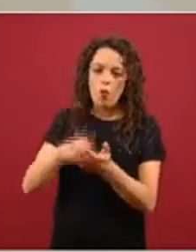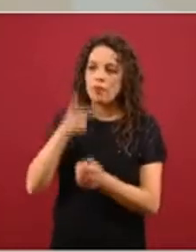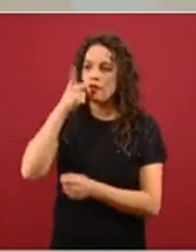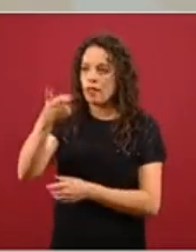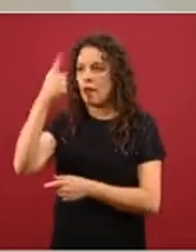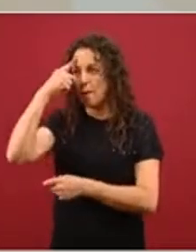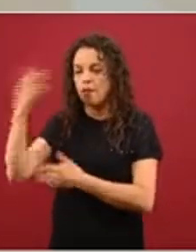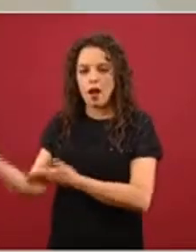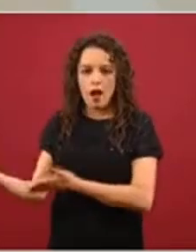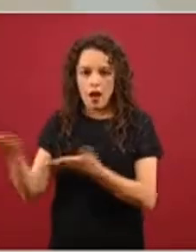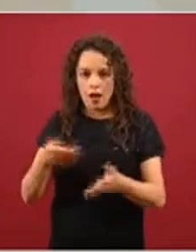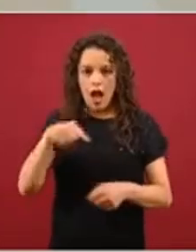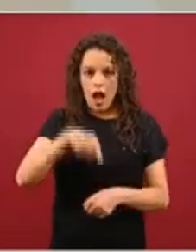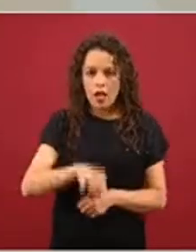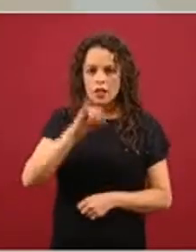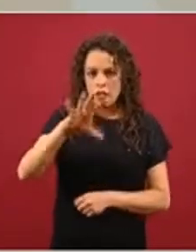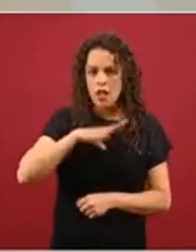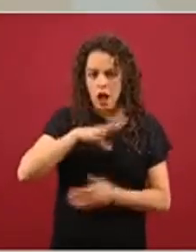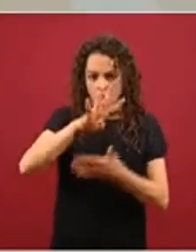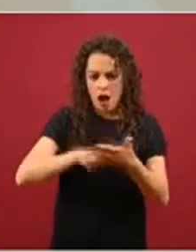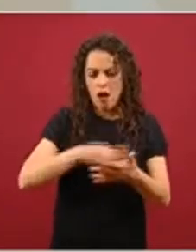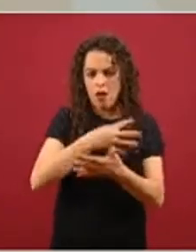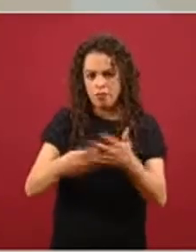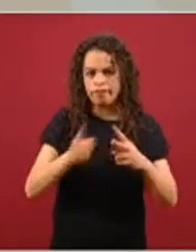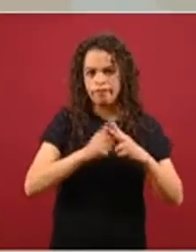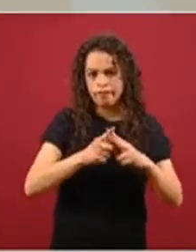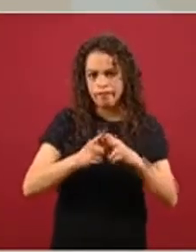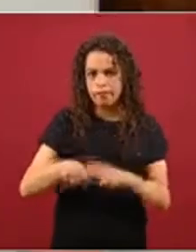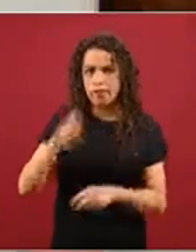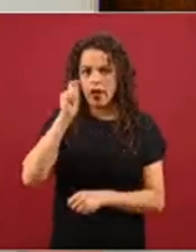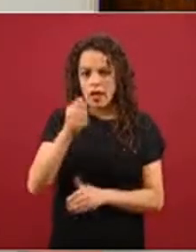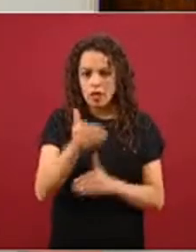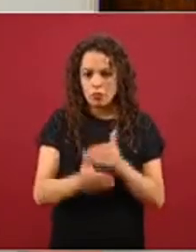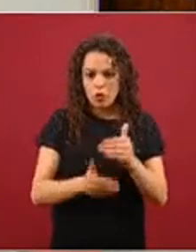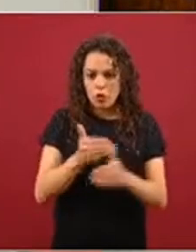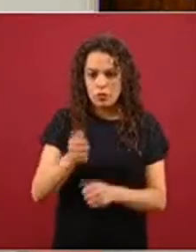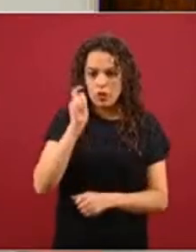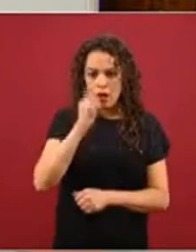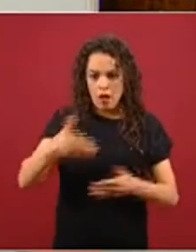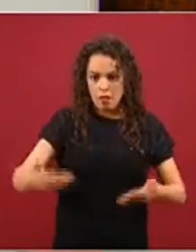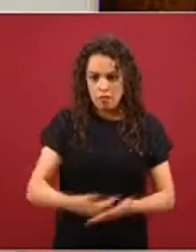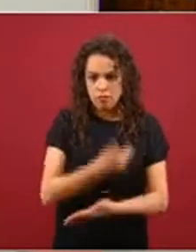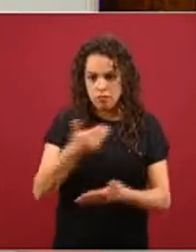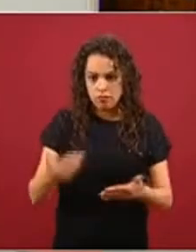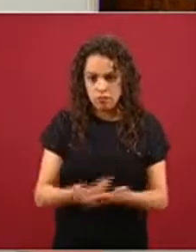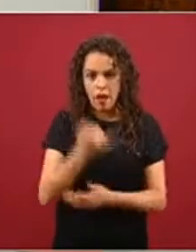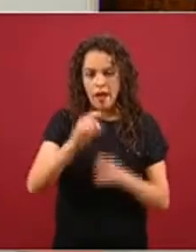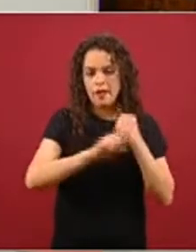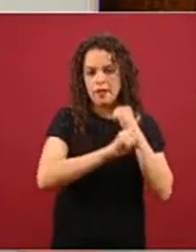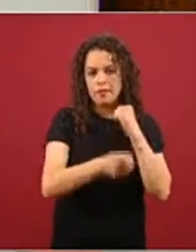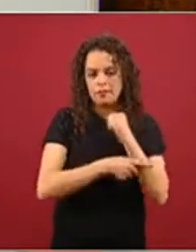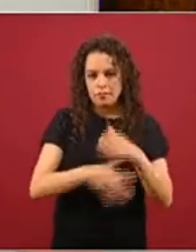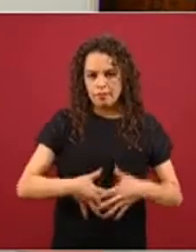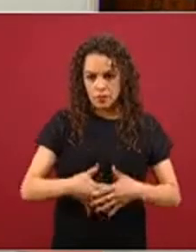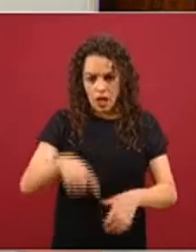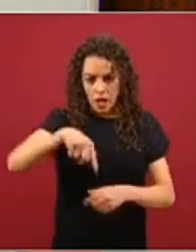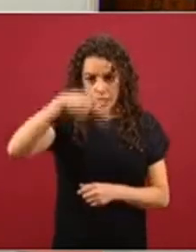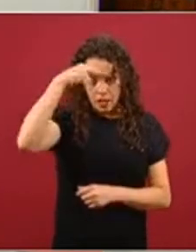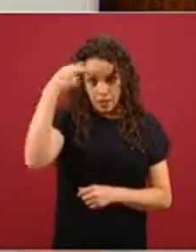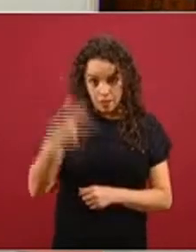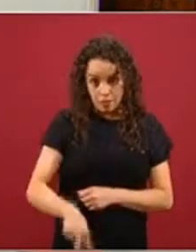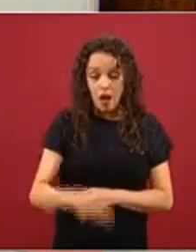estadísticas sobre el proceso reproductivo u obstétrico en México, y hay datos muy